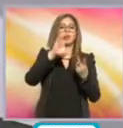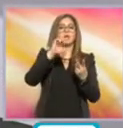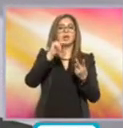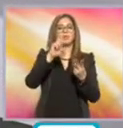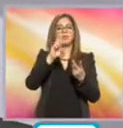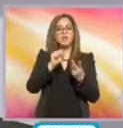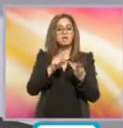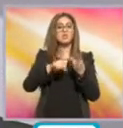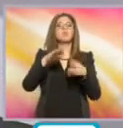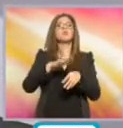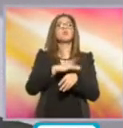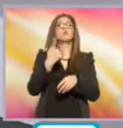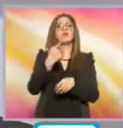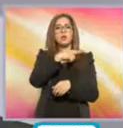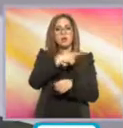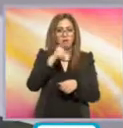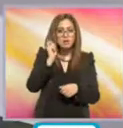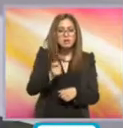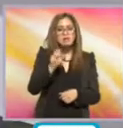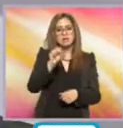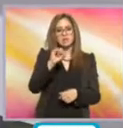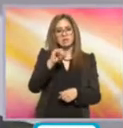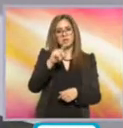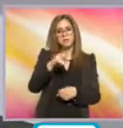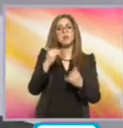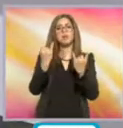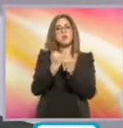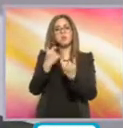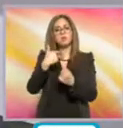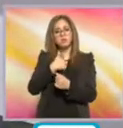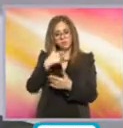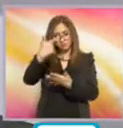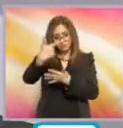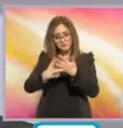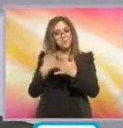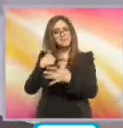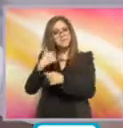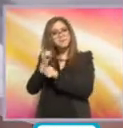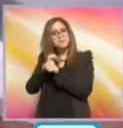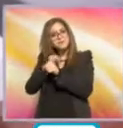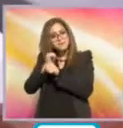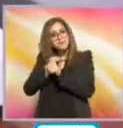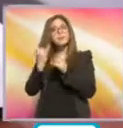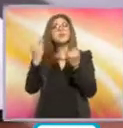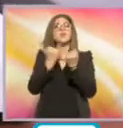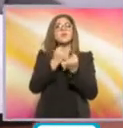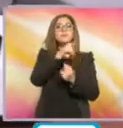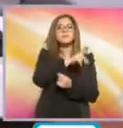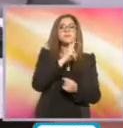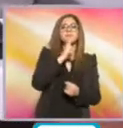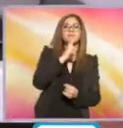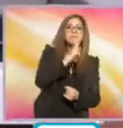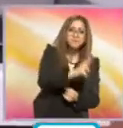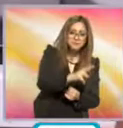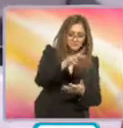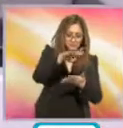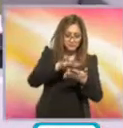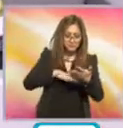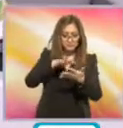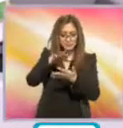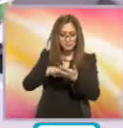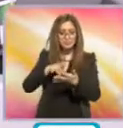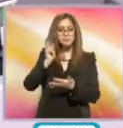etcétera. Y trae algunas investigaciones que he hecho yo aquí en México y los resultados de esas investigaciones, sobre todo en el área